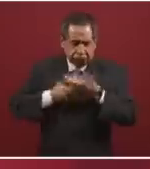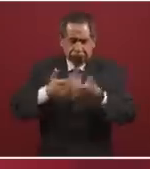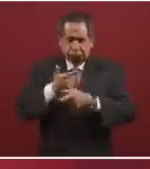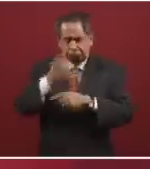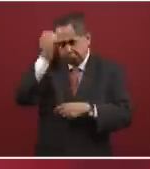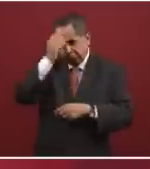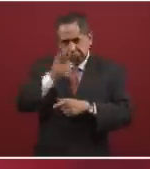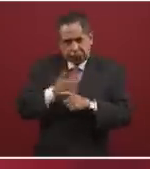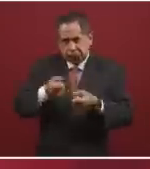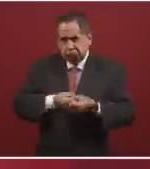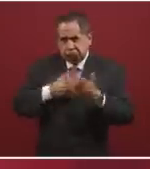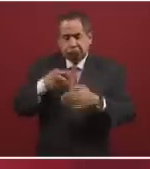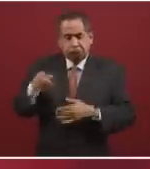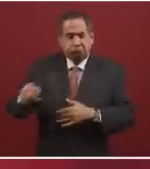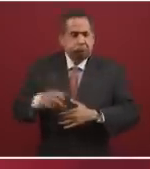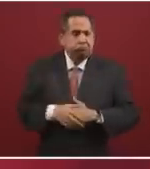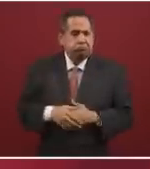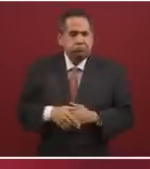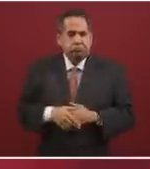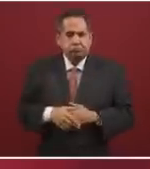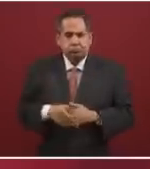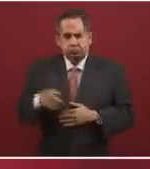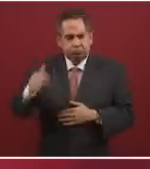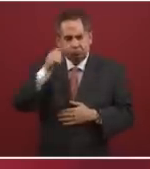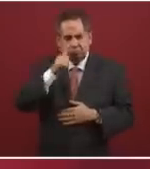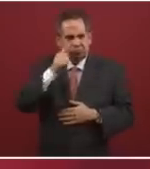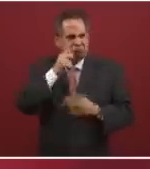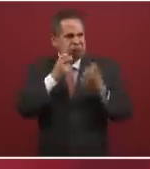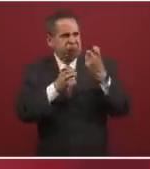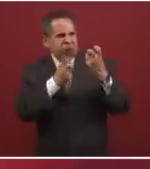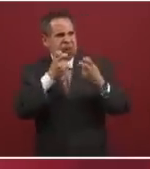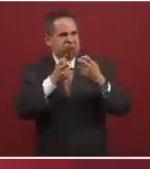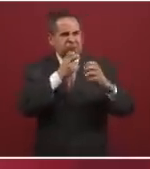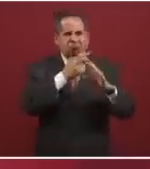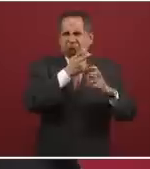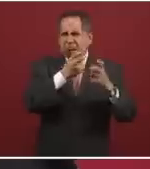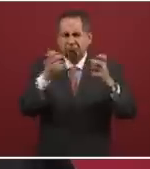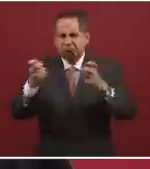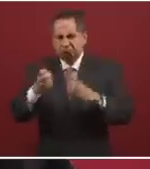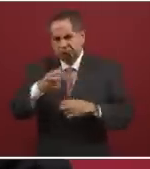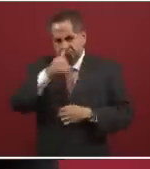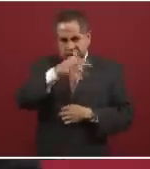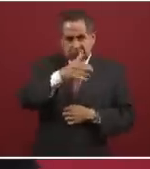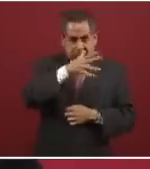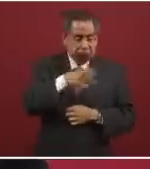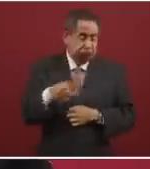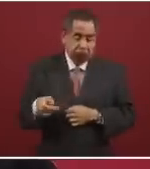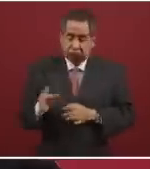y él siempre ha sido crítico y